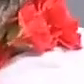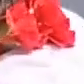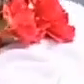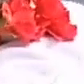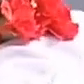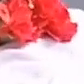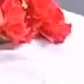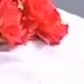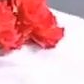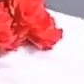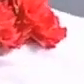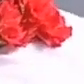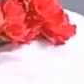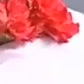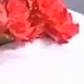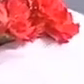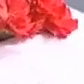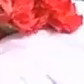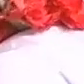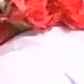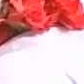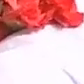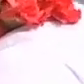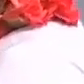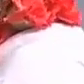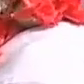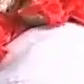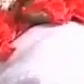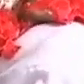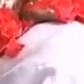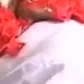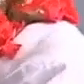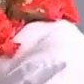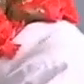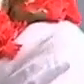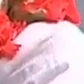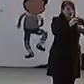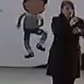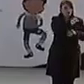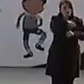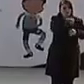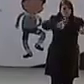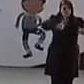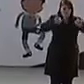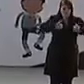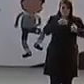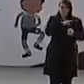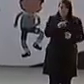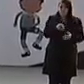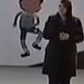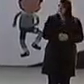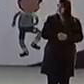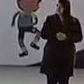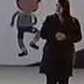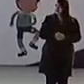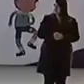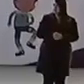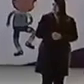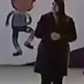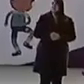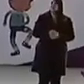trata de un artesano y que enseñe también al joven y el